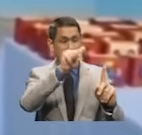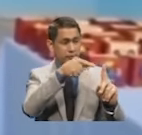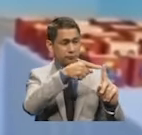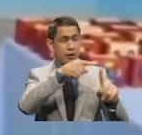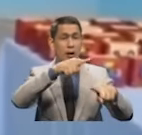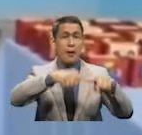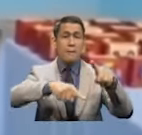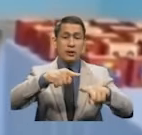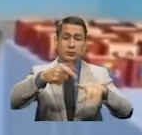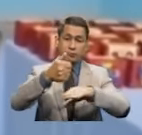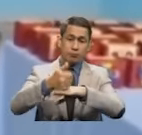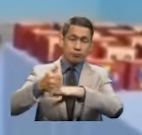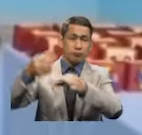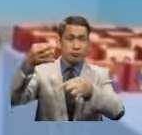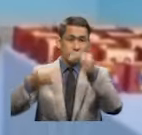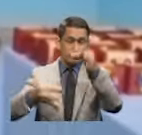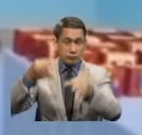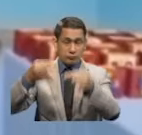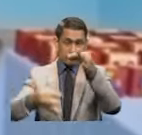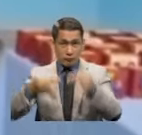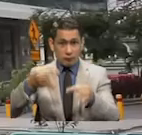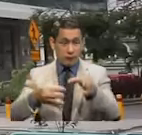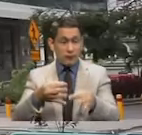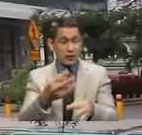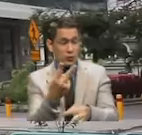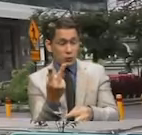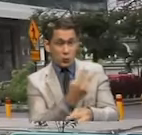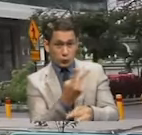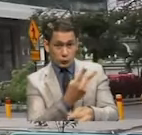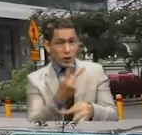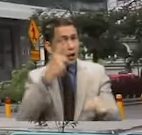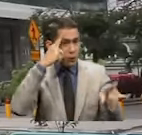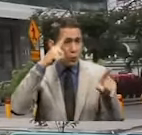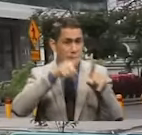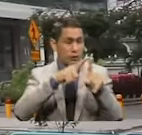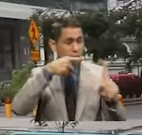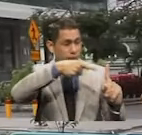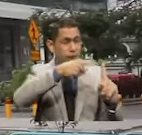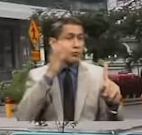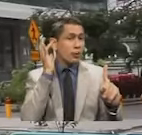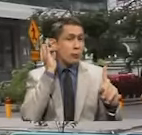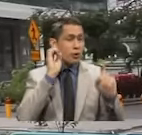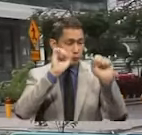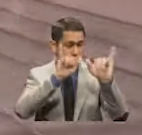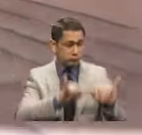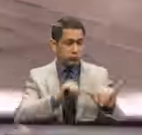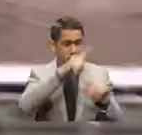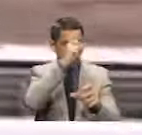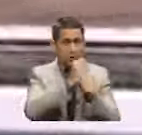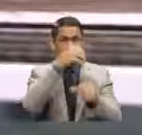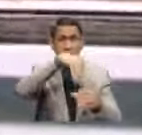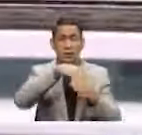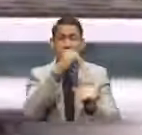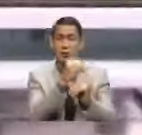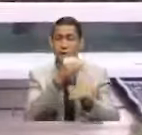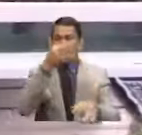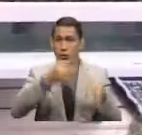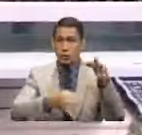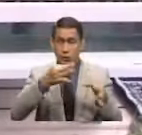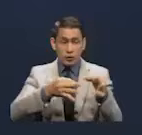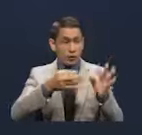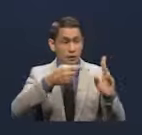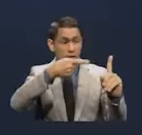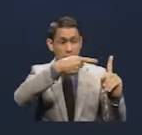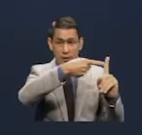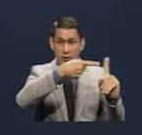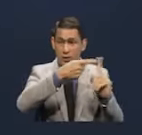Provincial del Guayas para su contratación en esta institución y con ello generar los nexos necesarios para que Leandro Norero se beneficie con